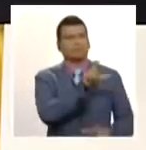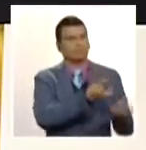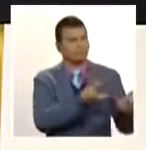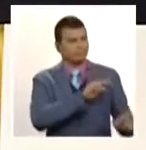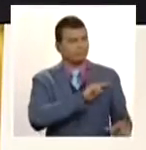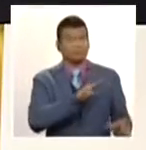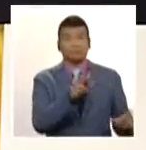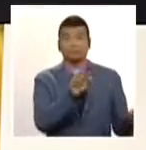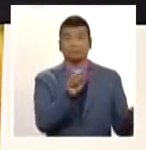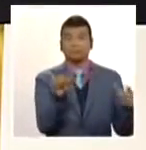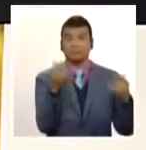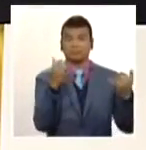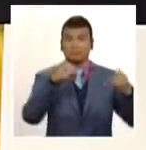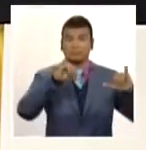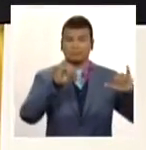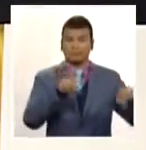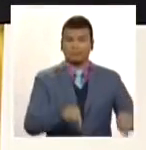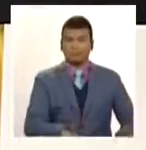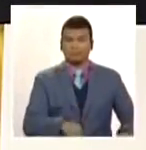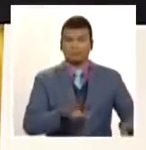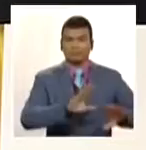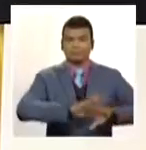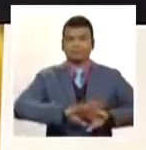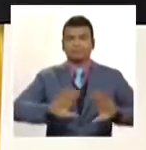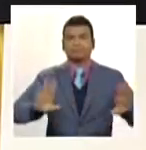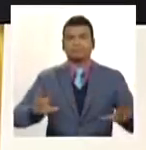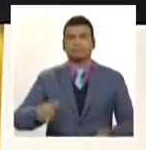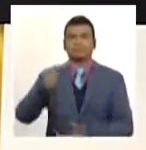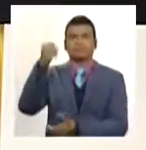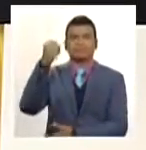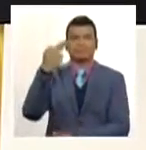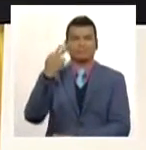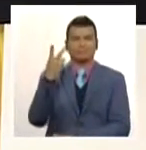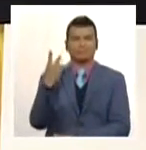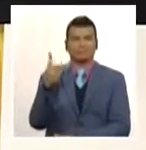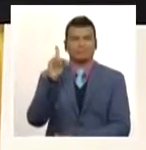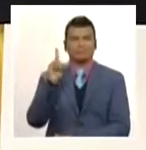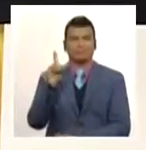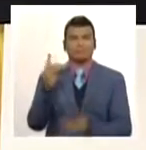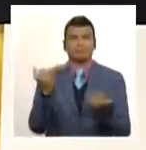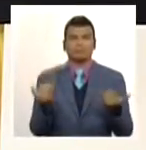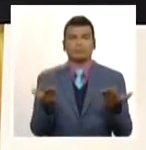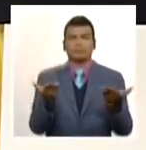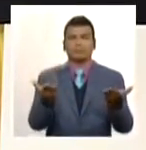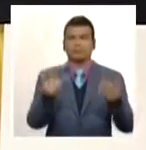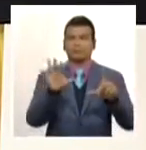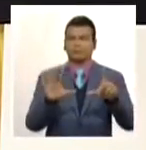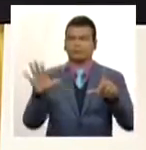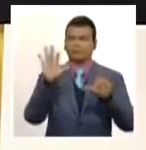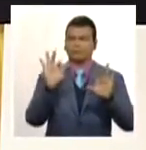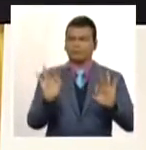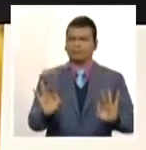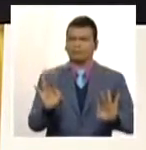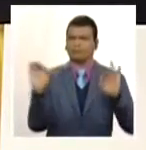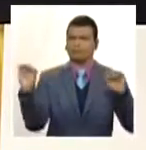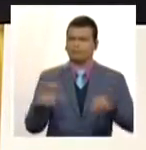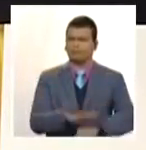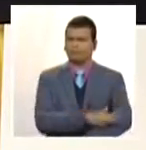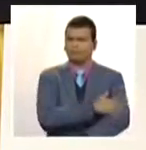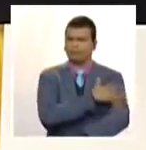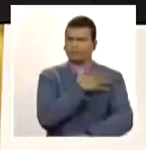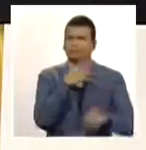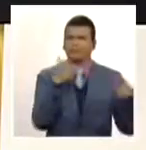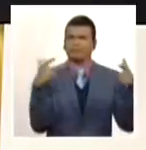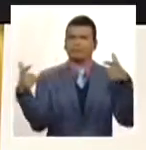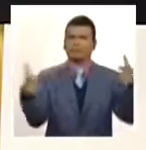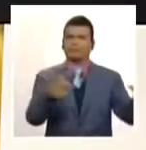vallecaucanos. Con esta información nos despedimos de una emisión más de Economía HD. Los vamos a dejar con unas imágenes espectaculares de Volare Drone,